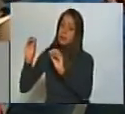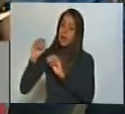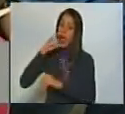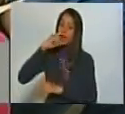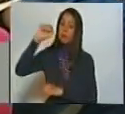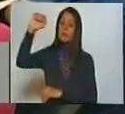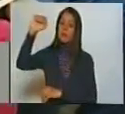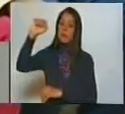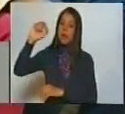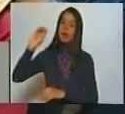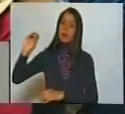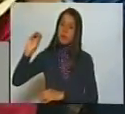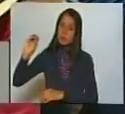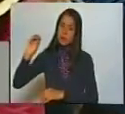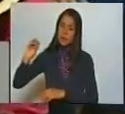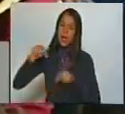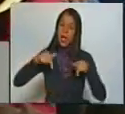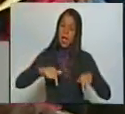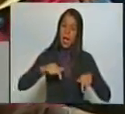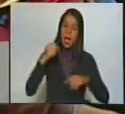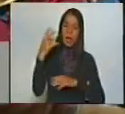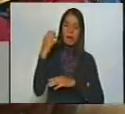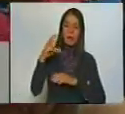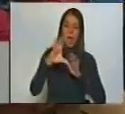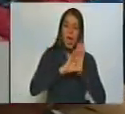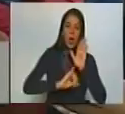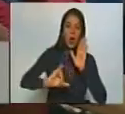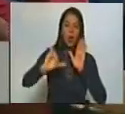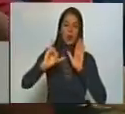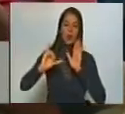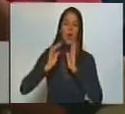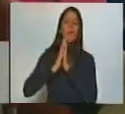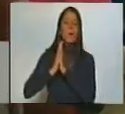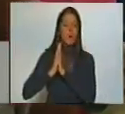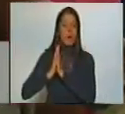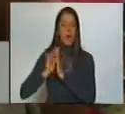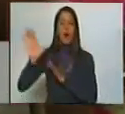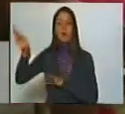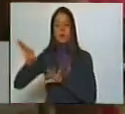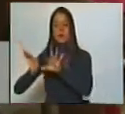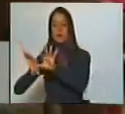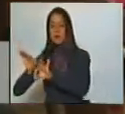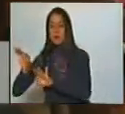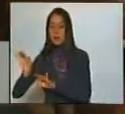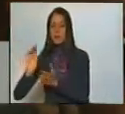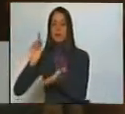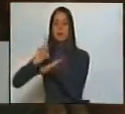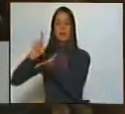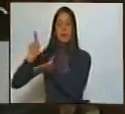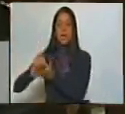Maduro que esta soberanísima Asamblea Nacional Constituyente nos juramentara el día de hoy.